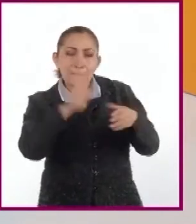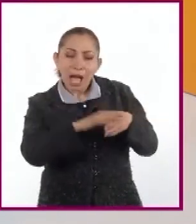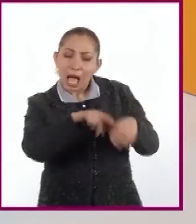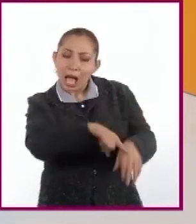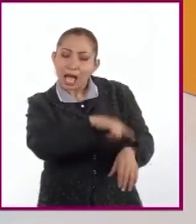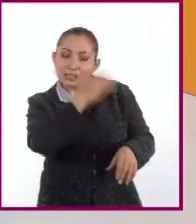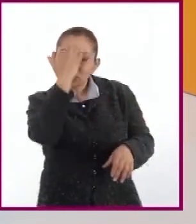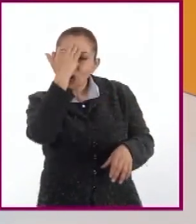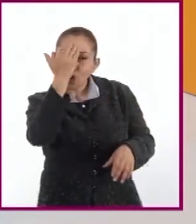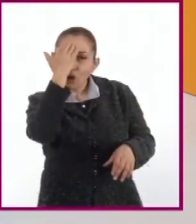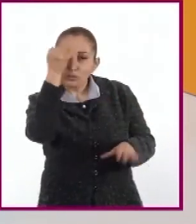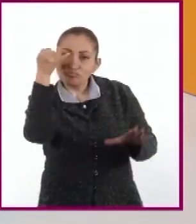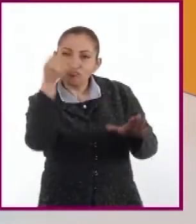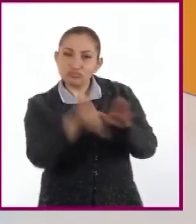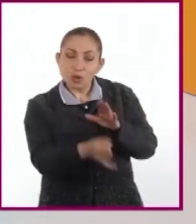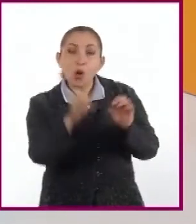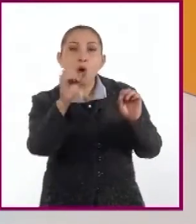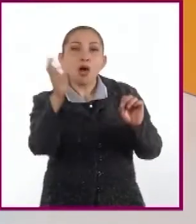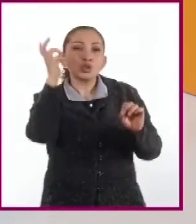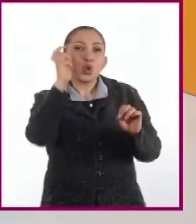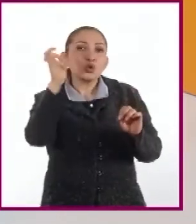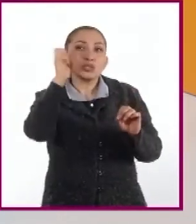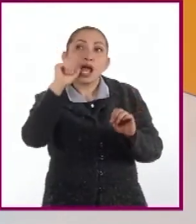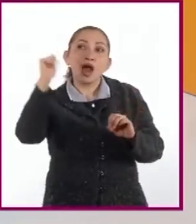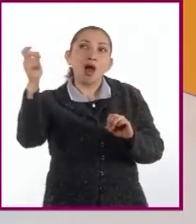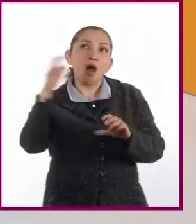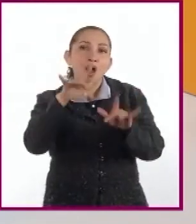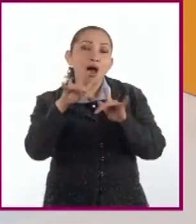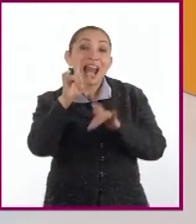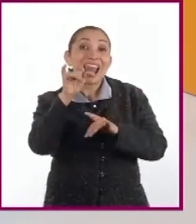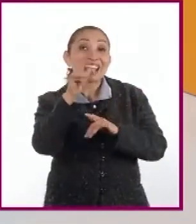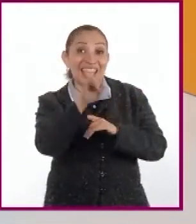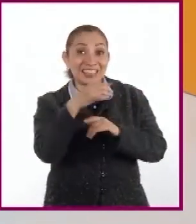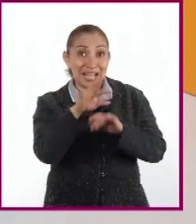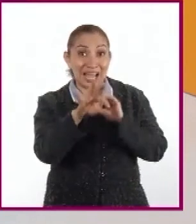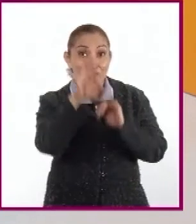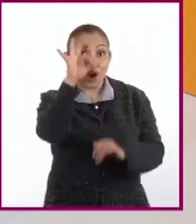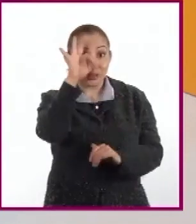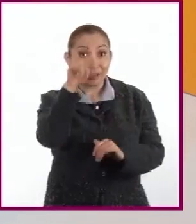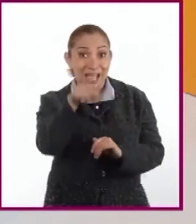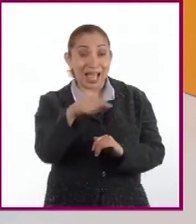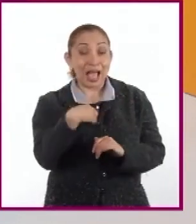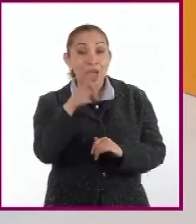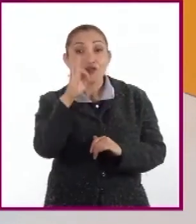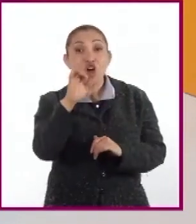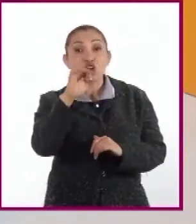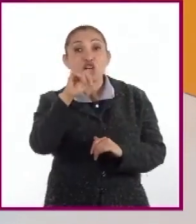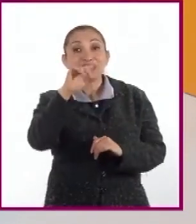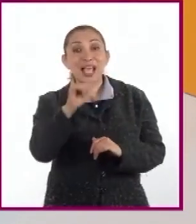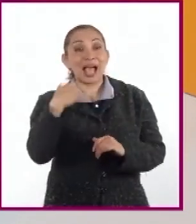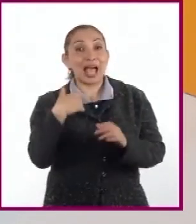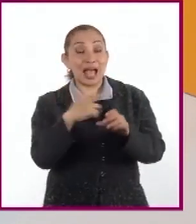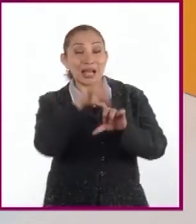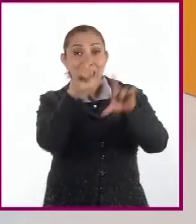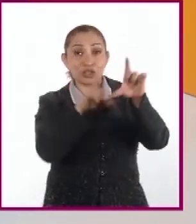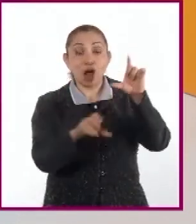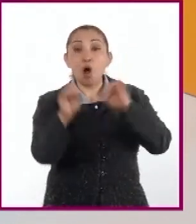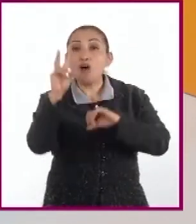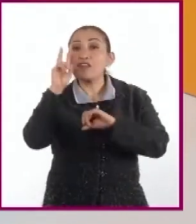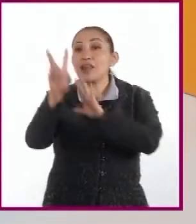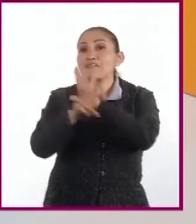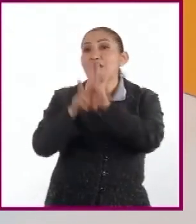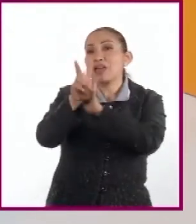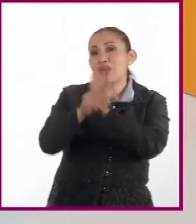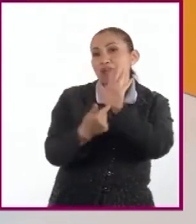su conocimiento o bien a escuchar los audios de leyendas que encontrarán en la Fonoteca Nacional o a observar los videos